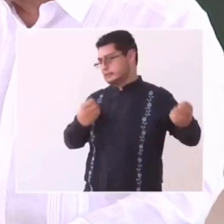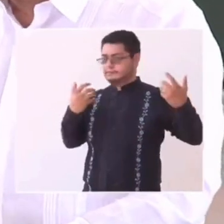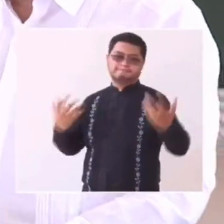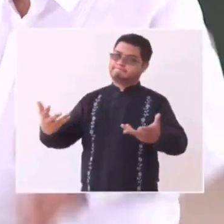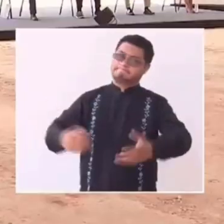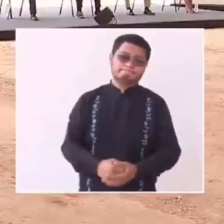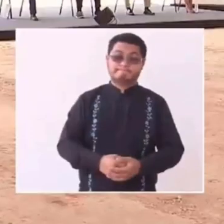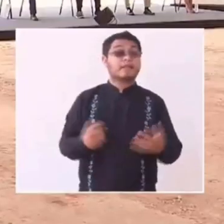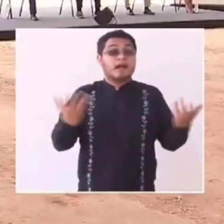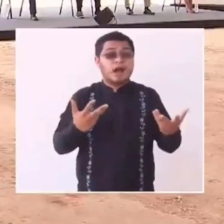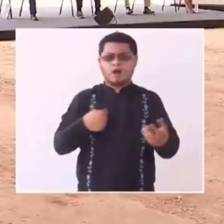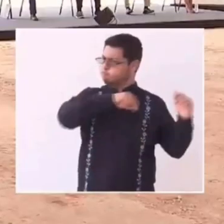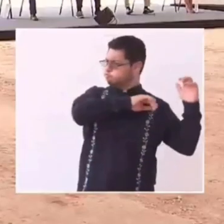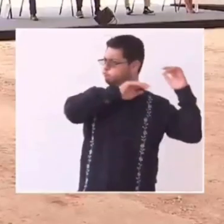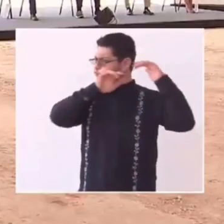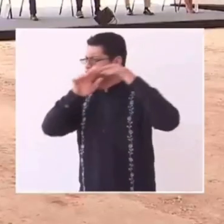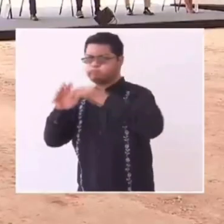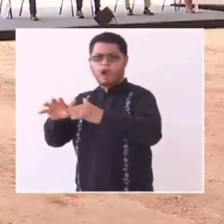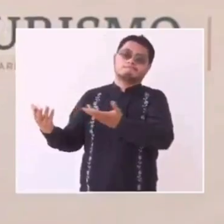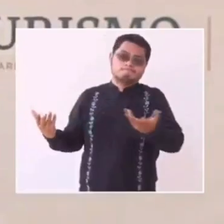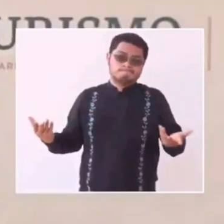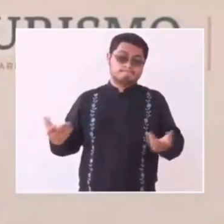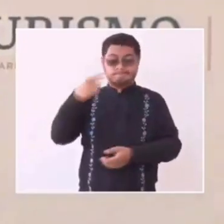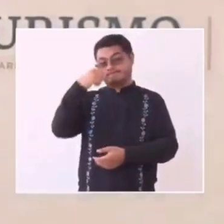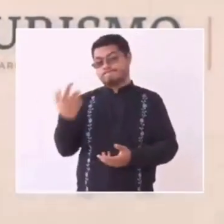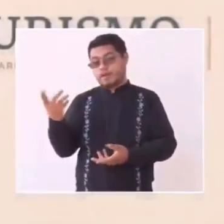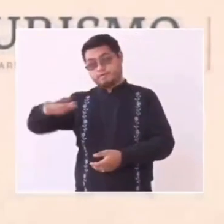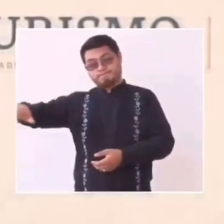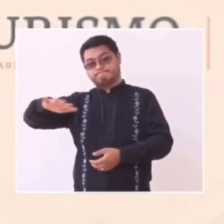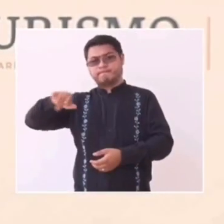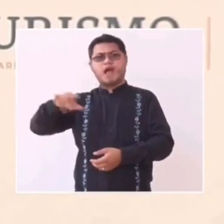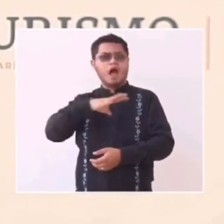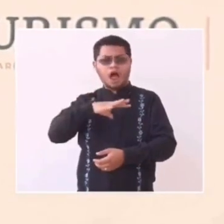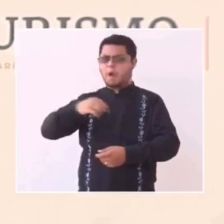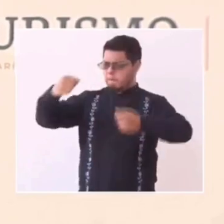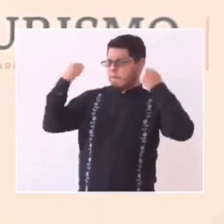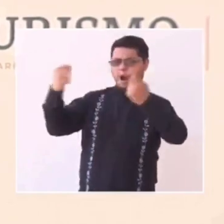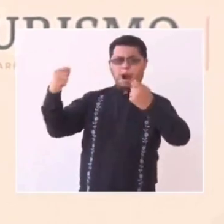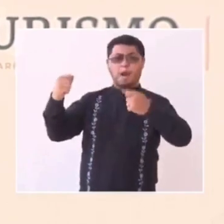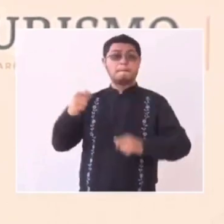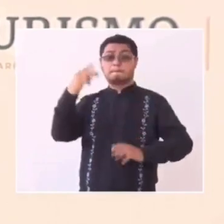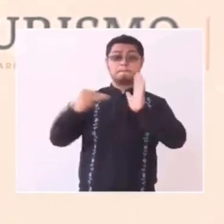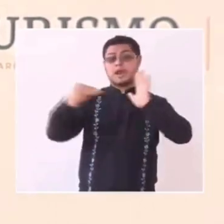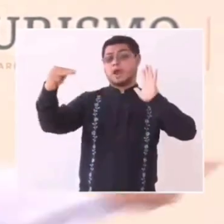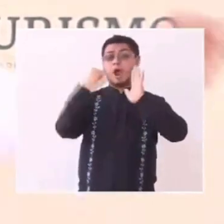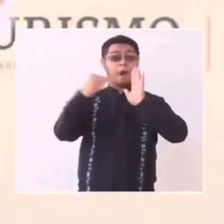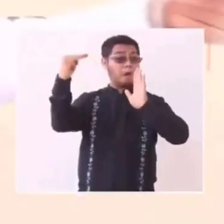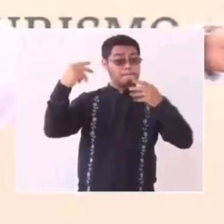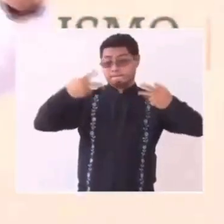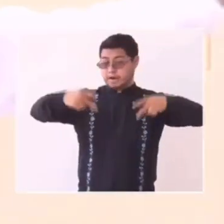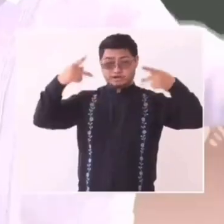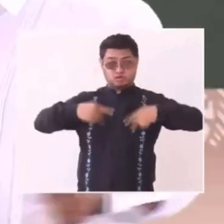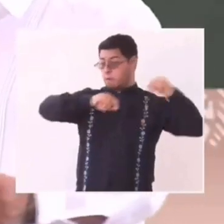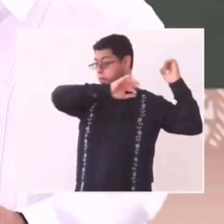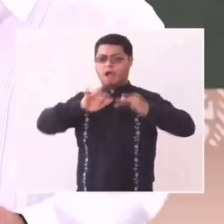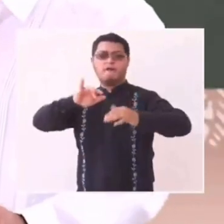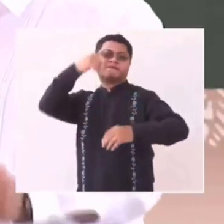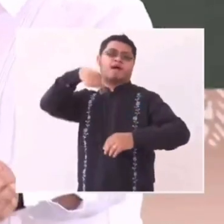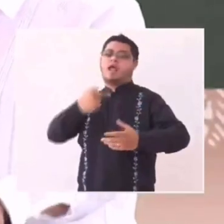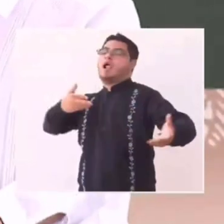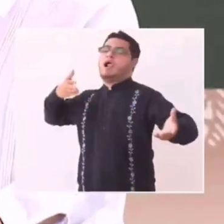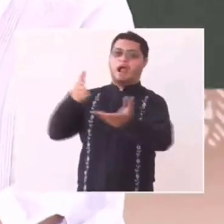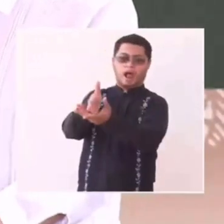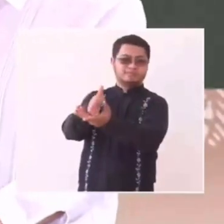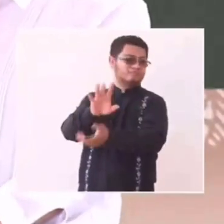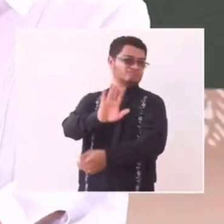qué decidimos? Protestar de manera pacífica. Habían manifestaciones que llegaban al millón de personas. Lo más fácil era tomar el palacio.